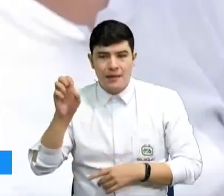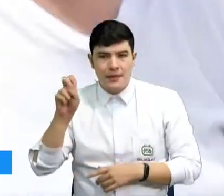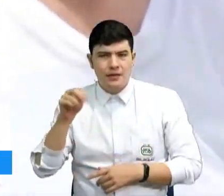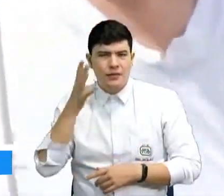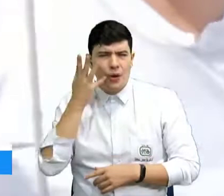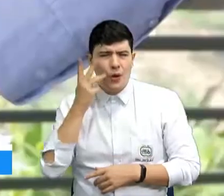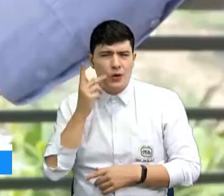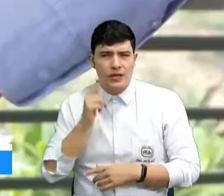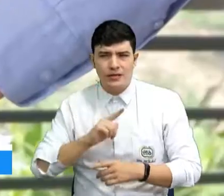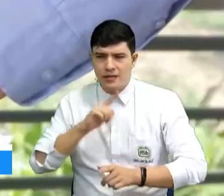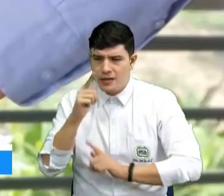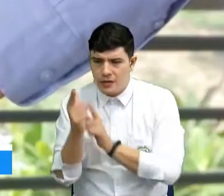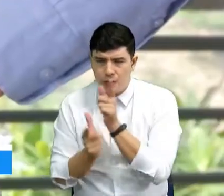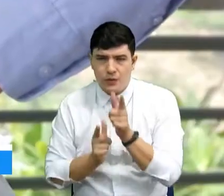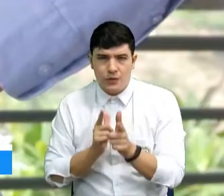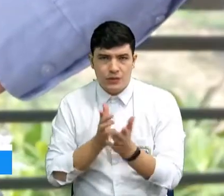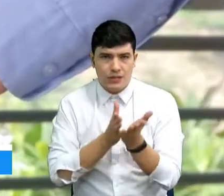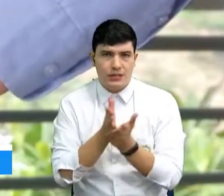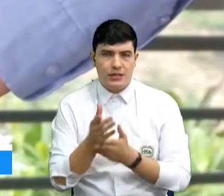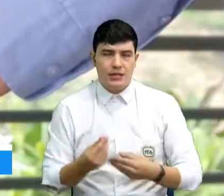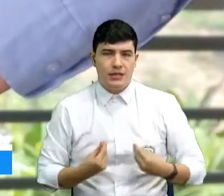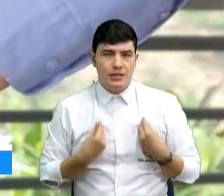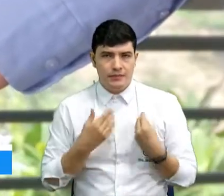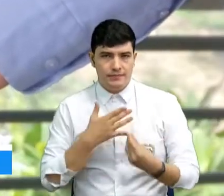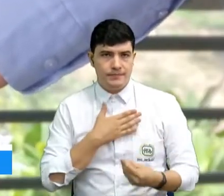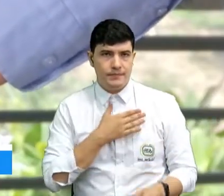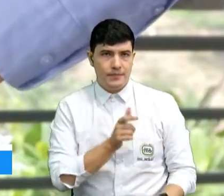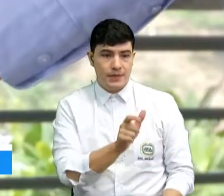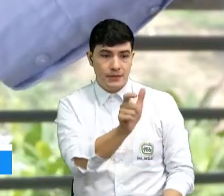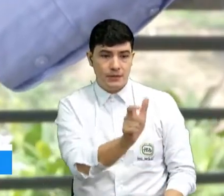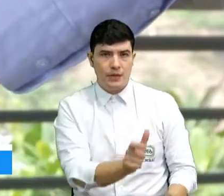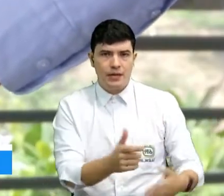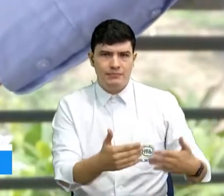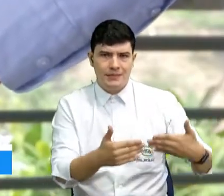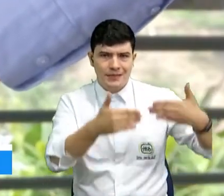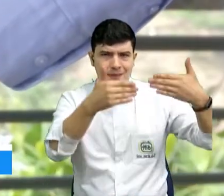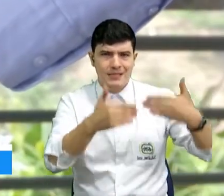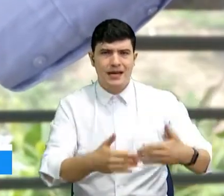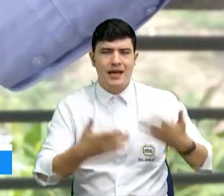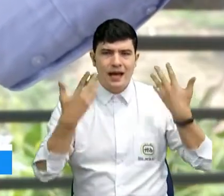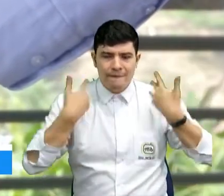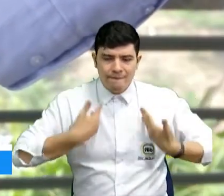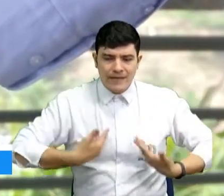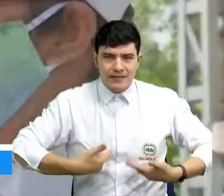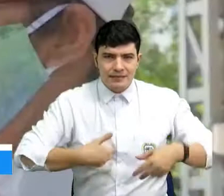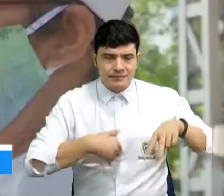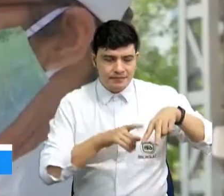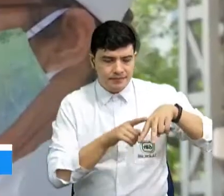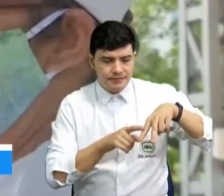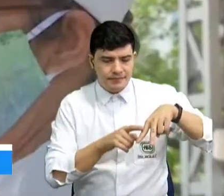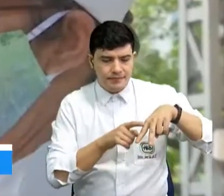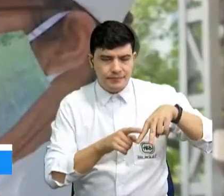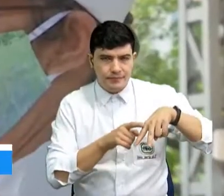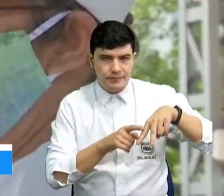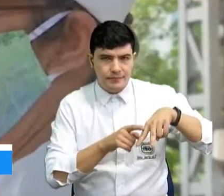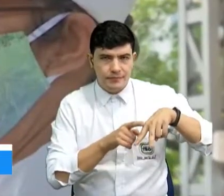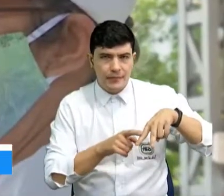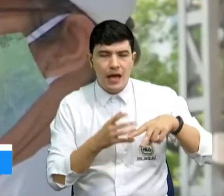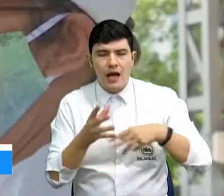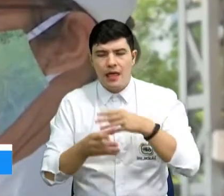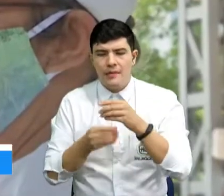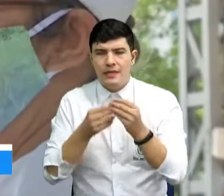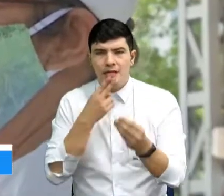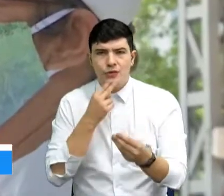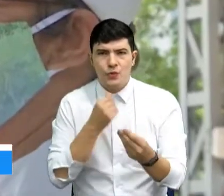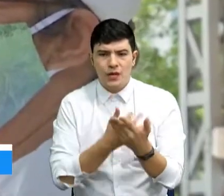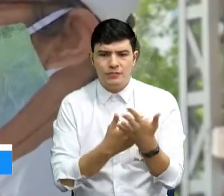sobrevivir. Pues yo tengo una discapacidad por el fémur y ahorita por lo que sufro en la diabetes. Y ahorita estoy sola, vivo